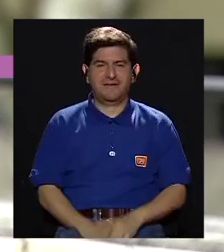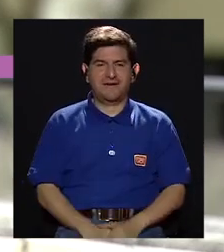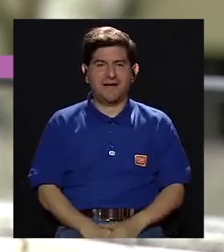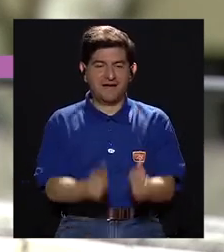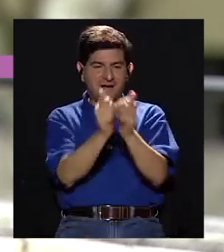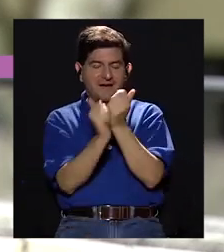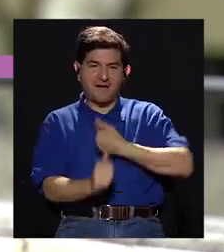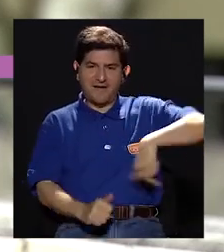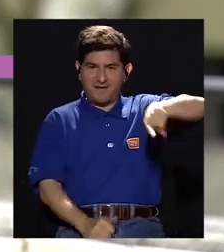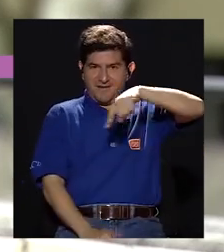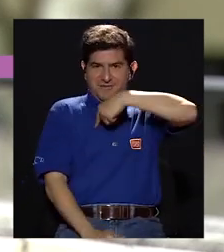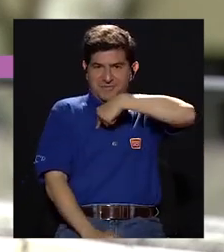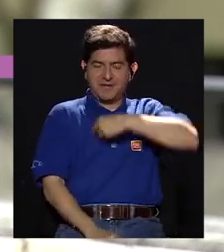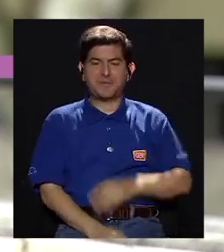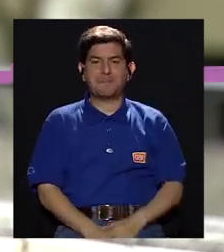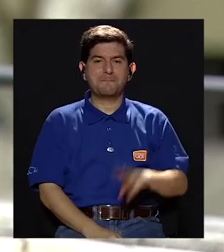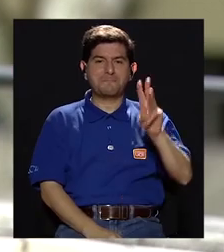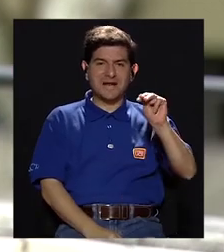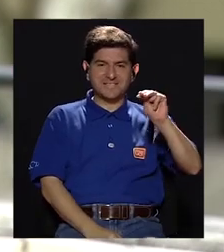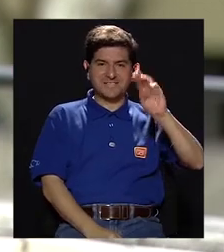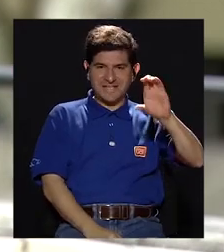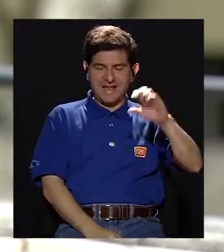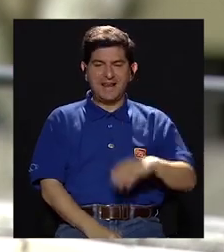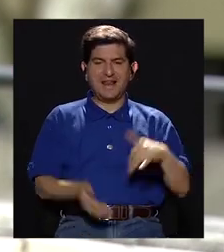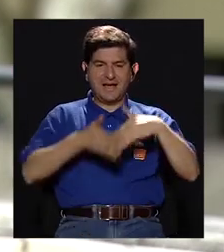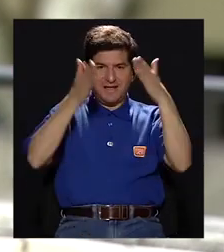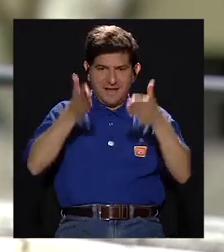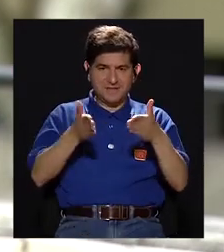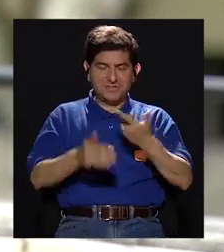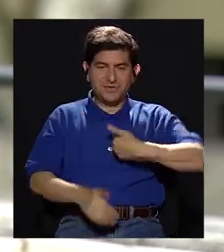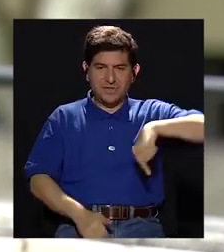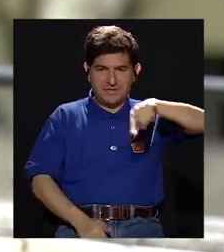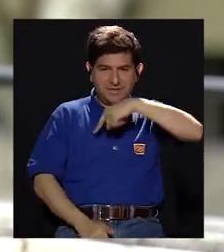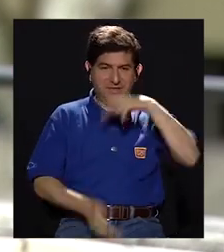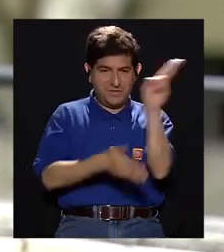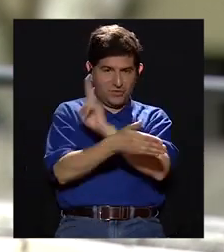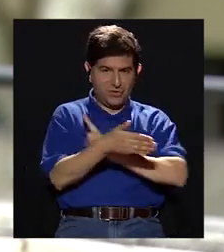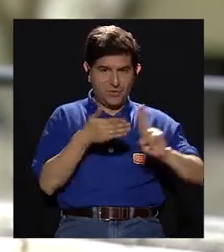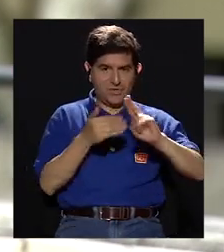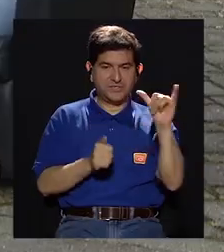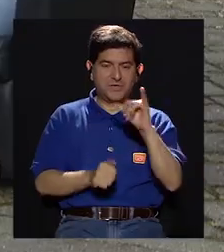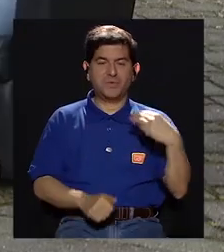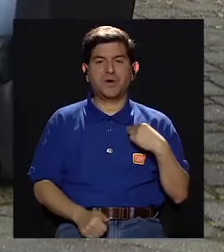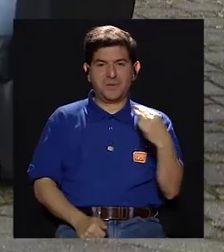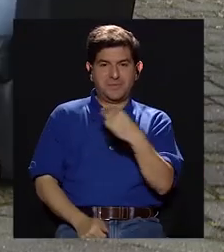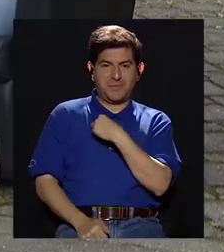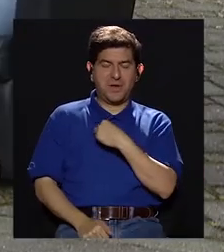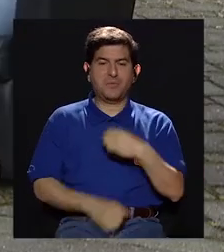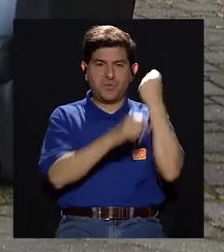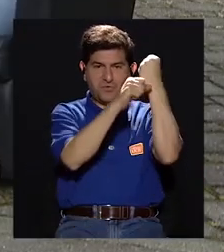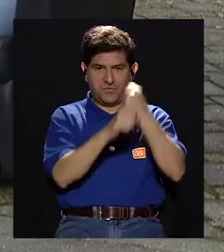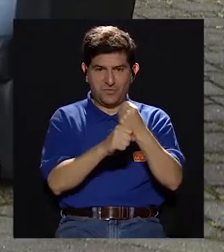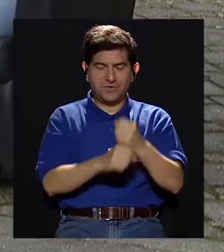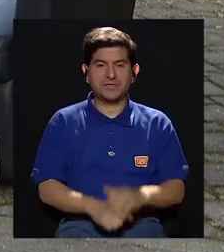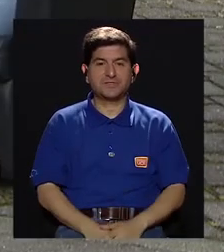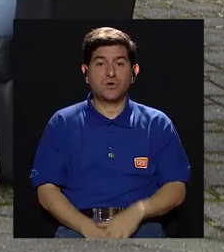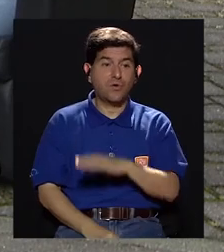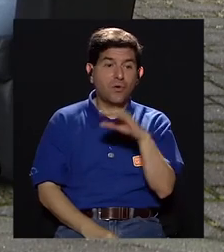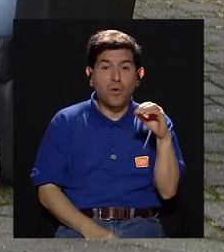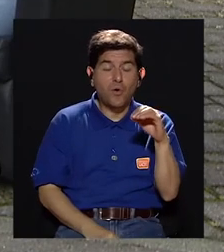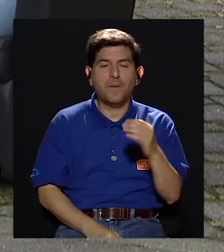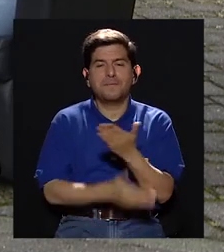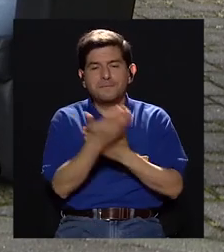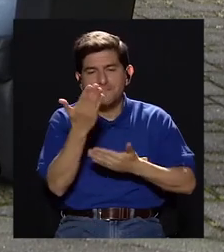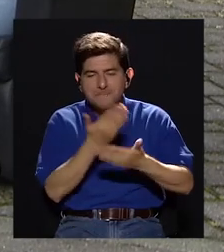ello nos acompaña Marcela Carvajal, estudiante nuestra de la universidad y también miembro de la Fundación,